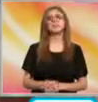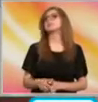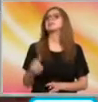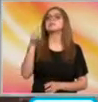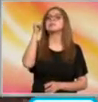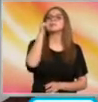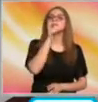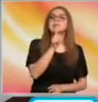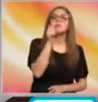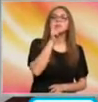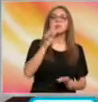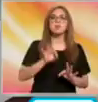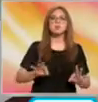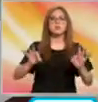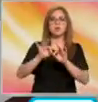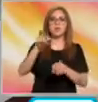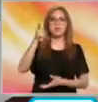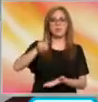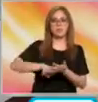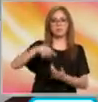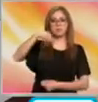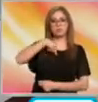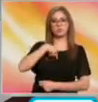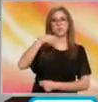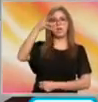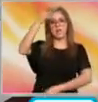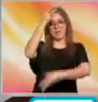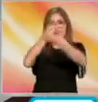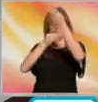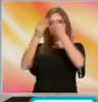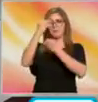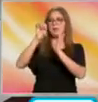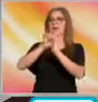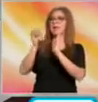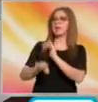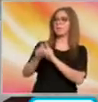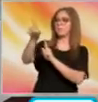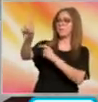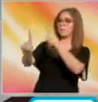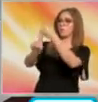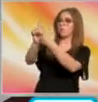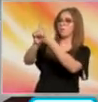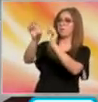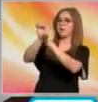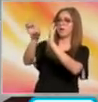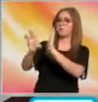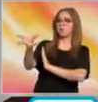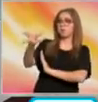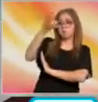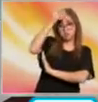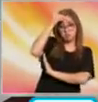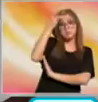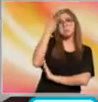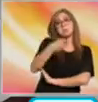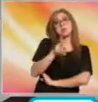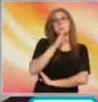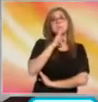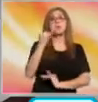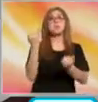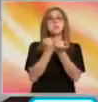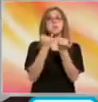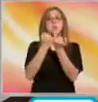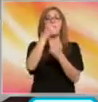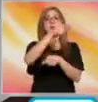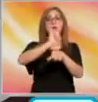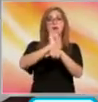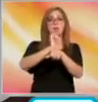es más fácil aprender de nosotros mismos viéndolo en otras personas y qué mejor que en el teatro. Jaime, qué bueno que ¿Cómo estás? aquí con